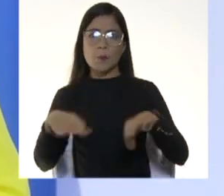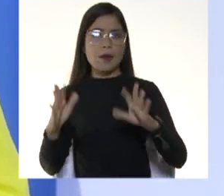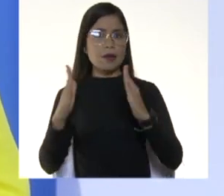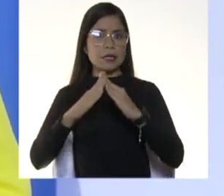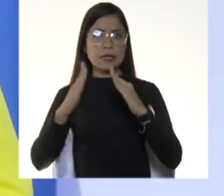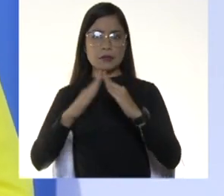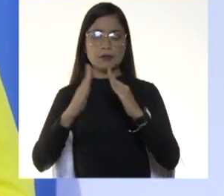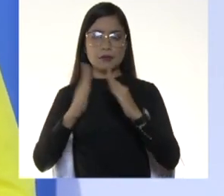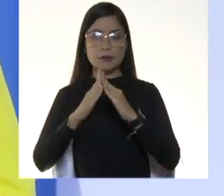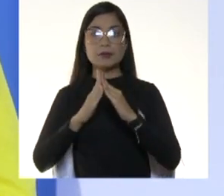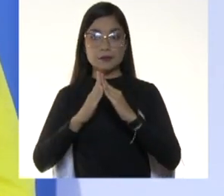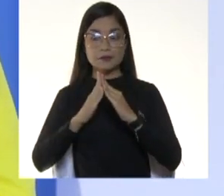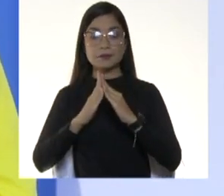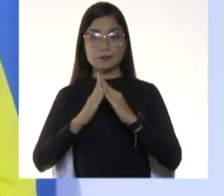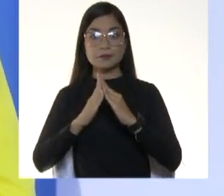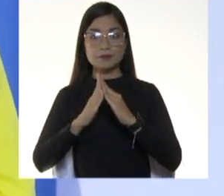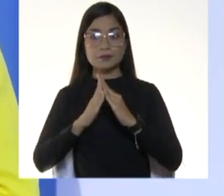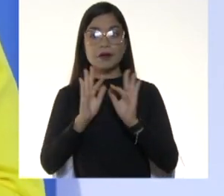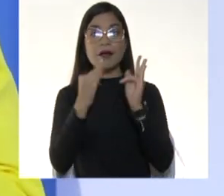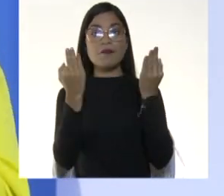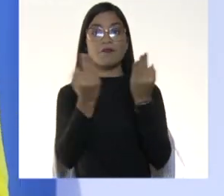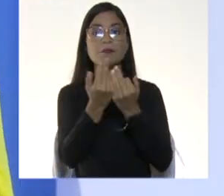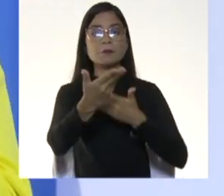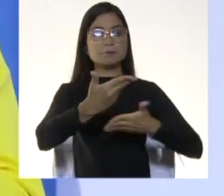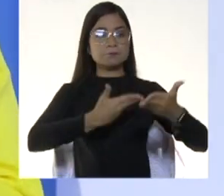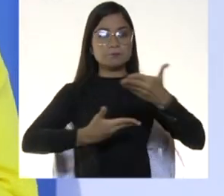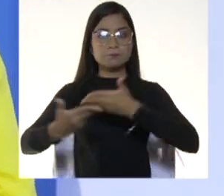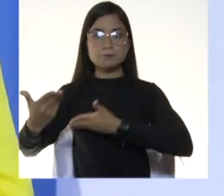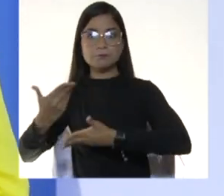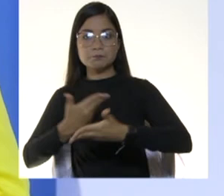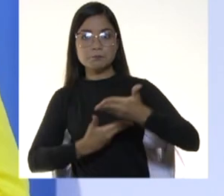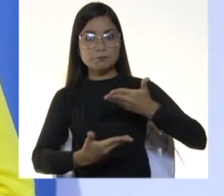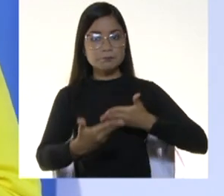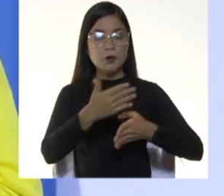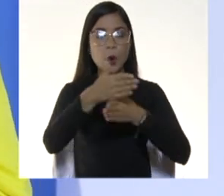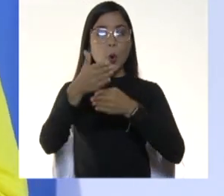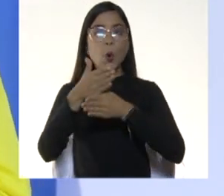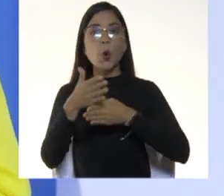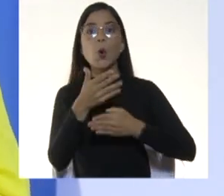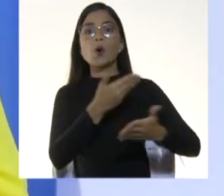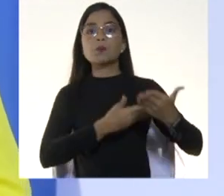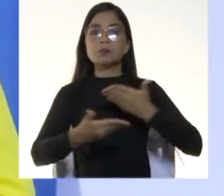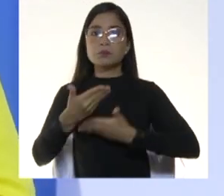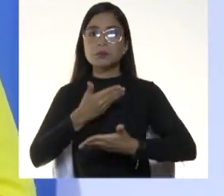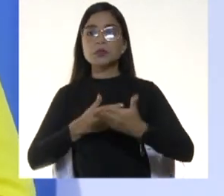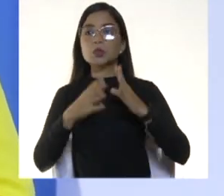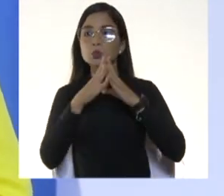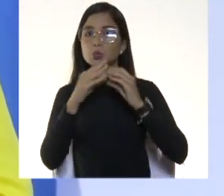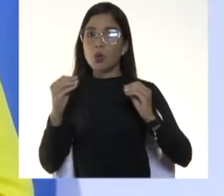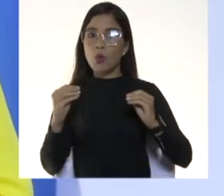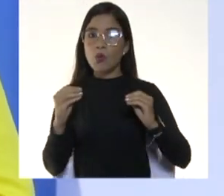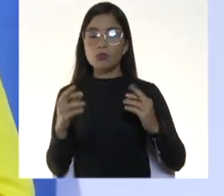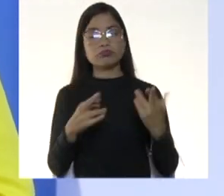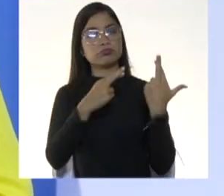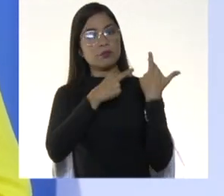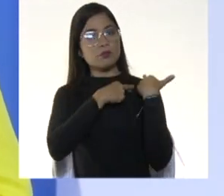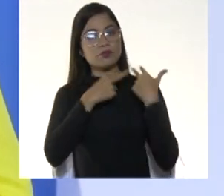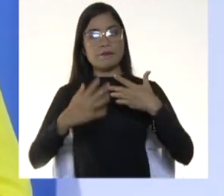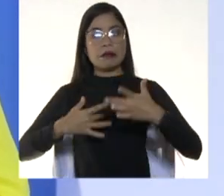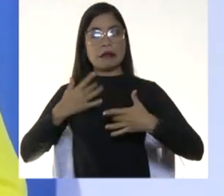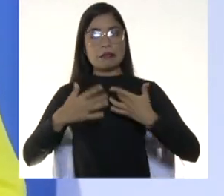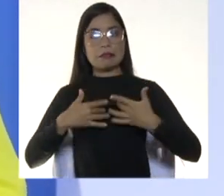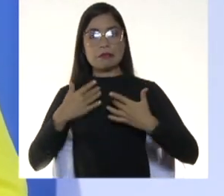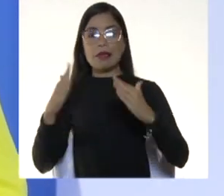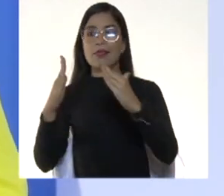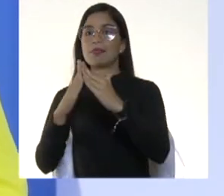casa para que la dinámica familiar sea compartida y en consecuencia todos de manera equitativa colaboren en